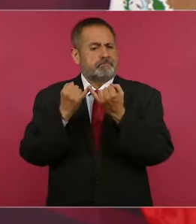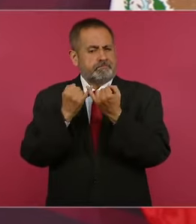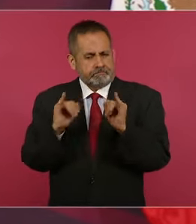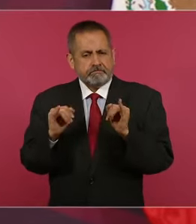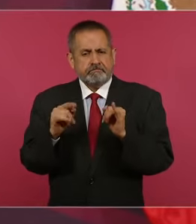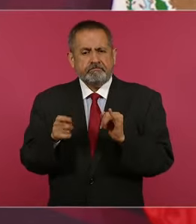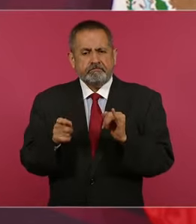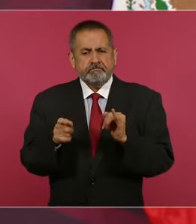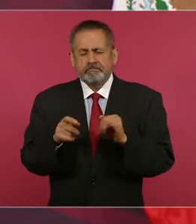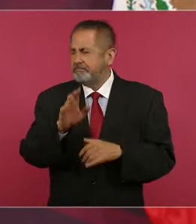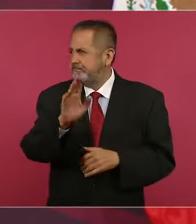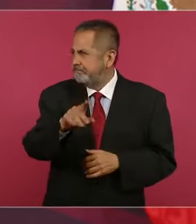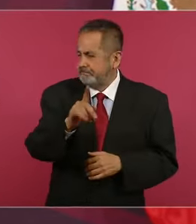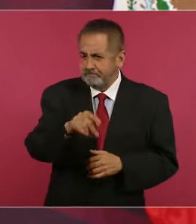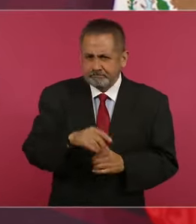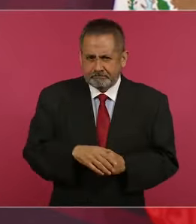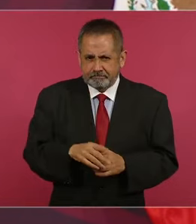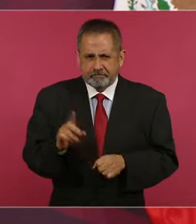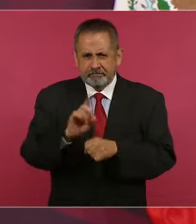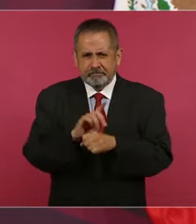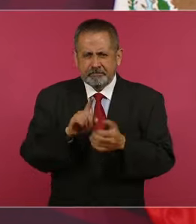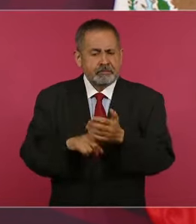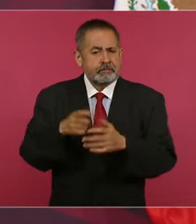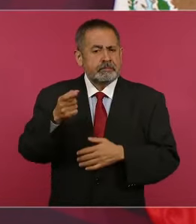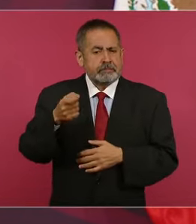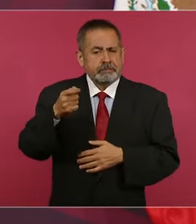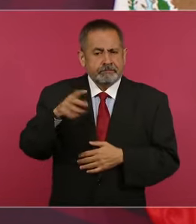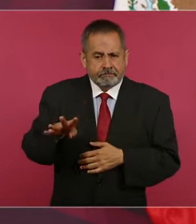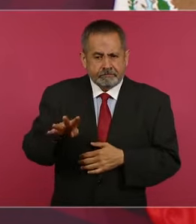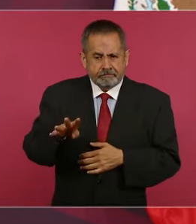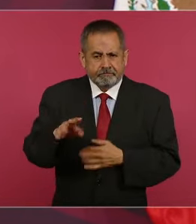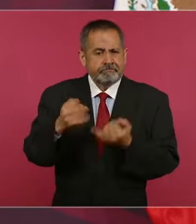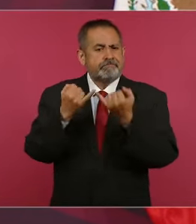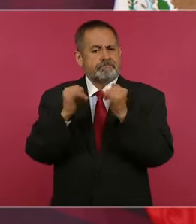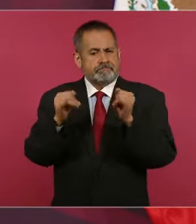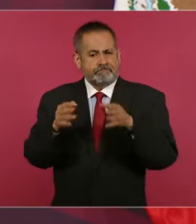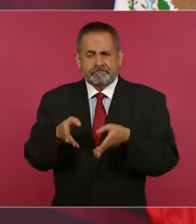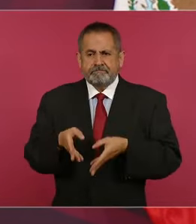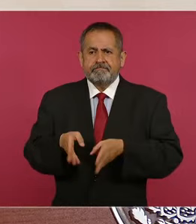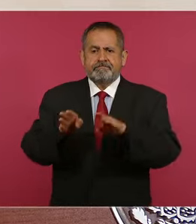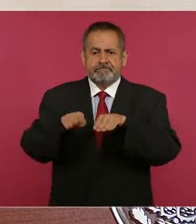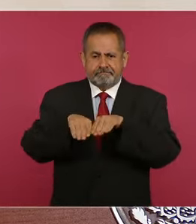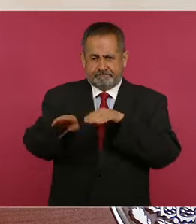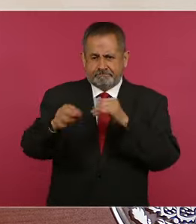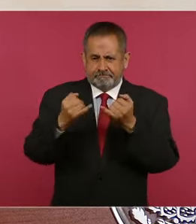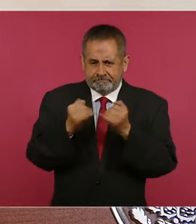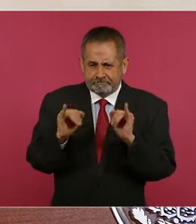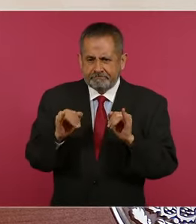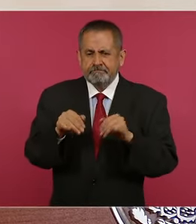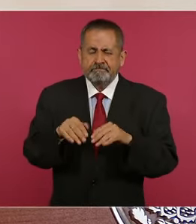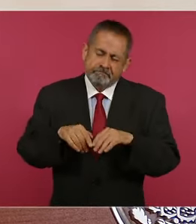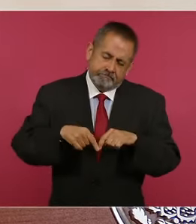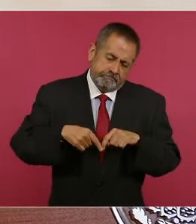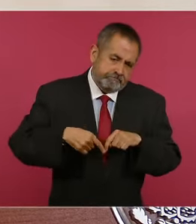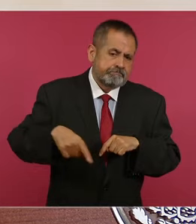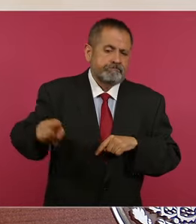inauguramos, es más, el 29 vamos a inaugurar la carretera de 29